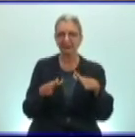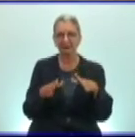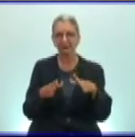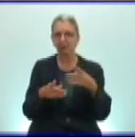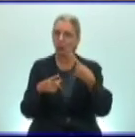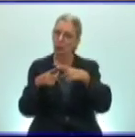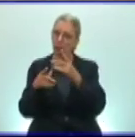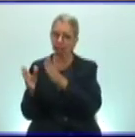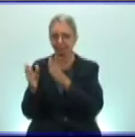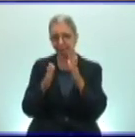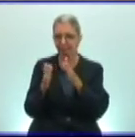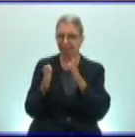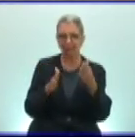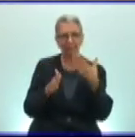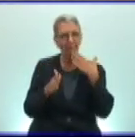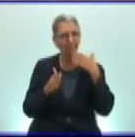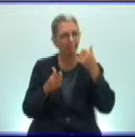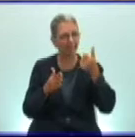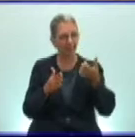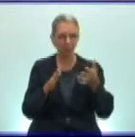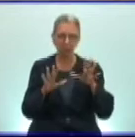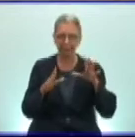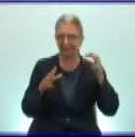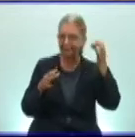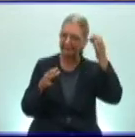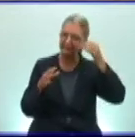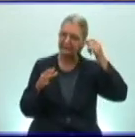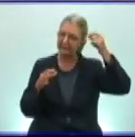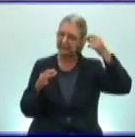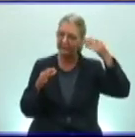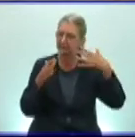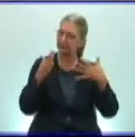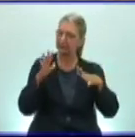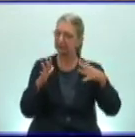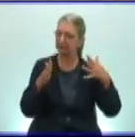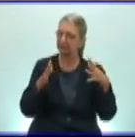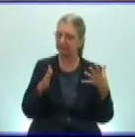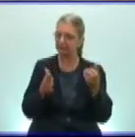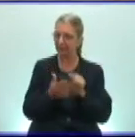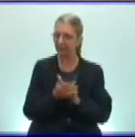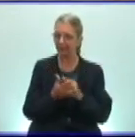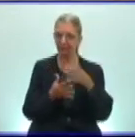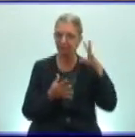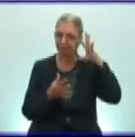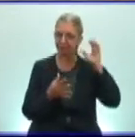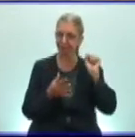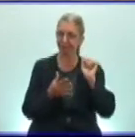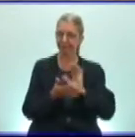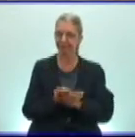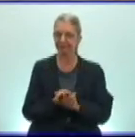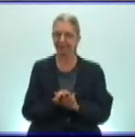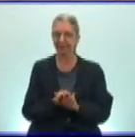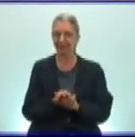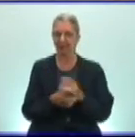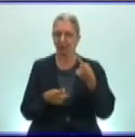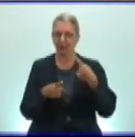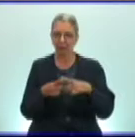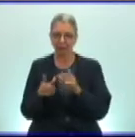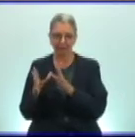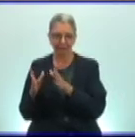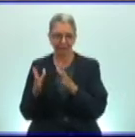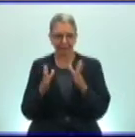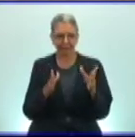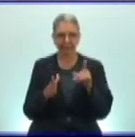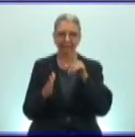idea de Dalton haciendo la lógica más comprensible. Sin embargo, todo empezó a tomar lugar en